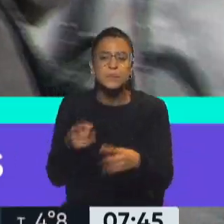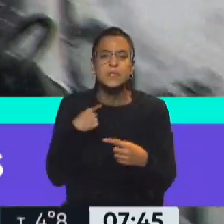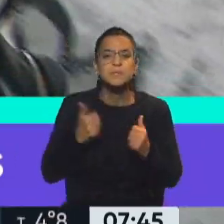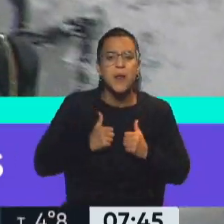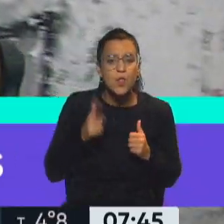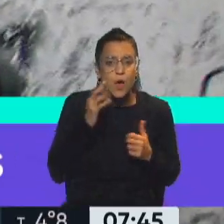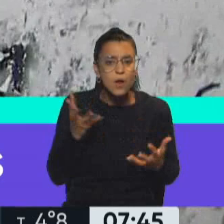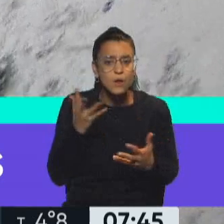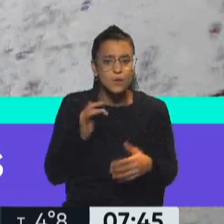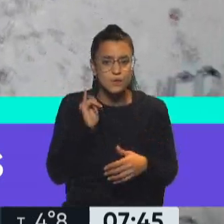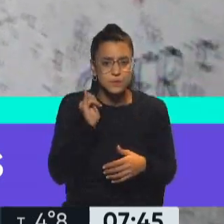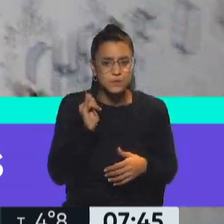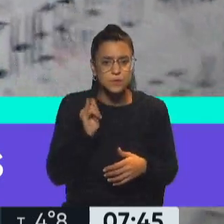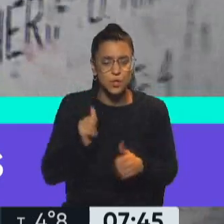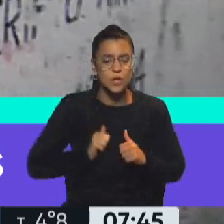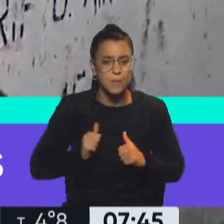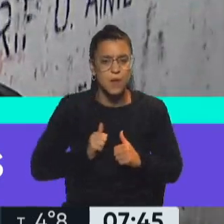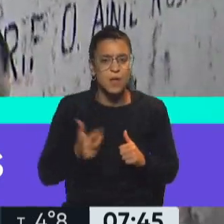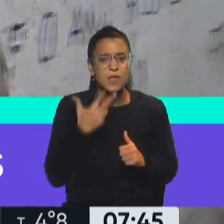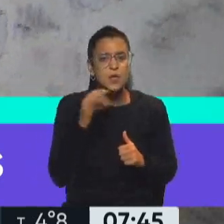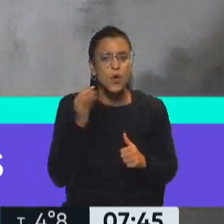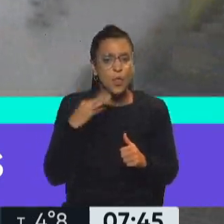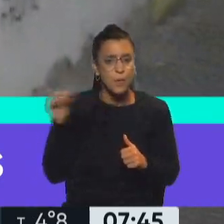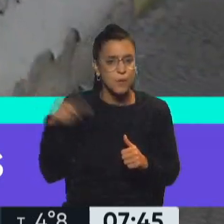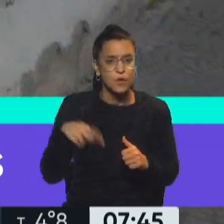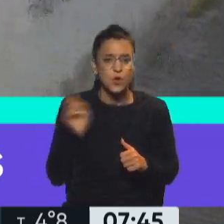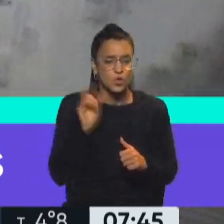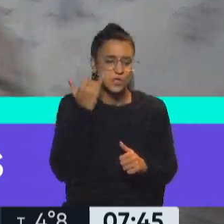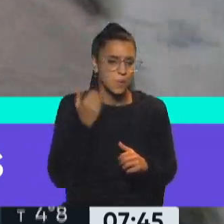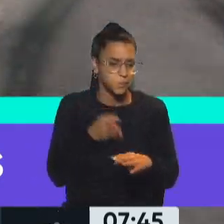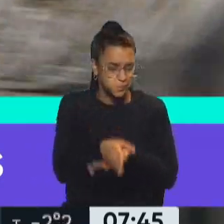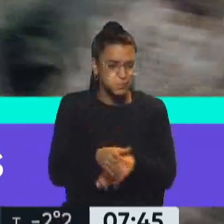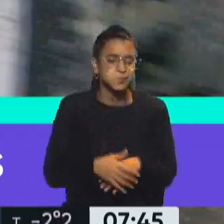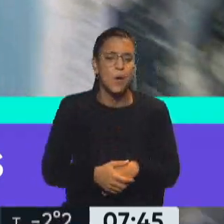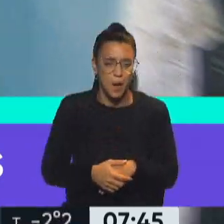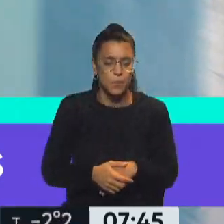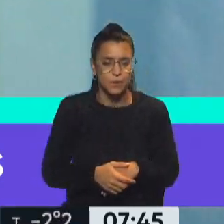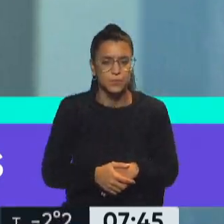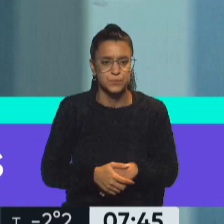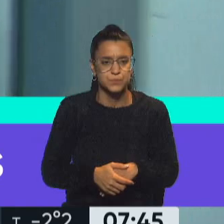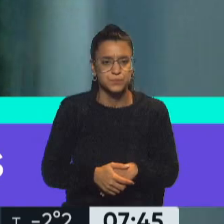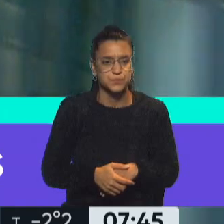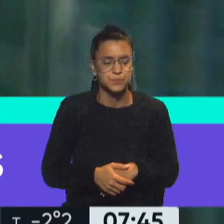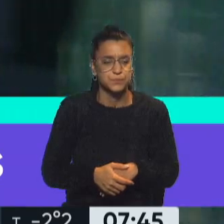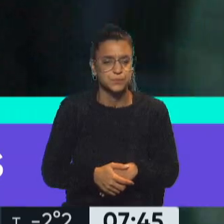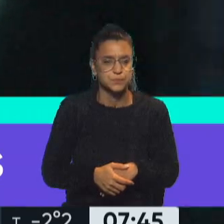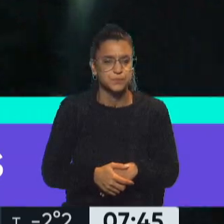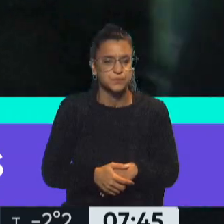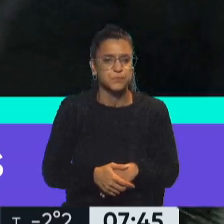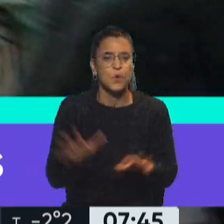algo? Sí, no, estoy esperando. ¿Su hijo tiene que venir aquí? No, ya entra. Bueno, bien. A ver, buen